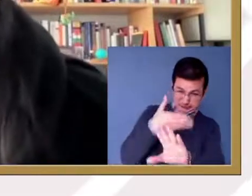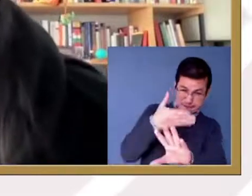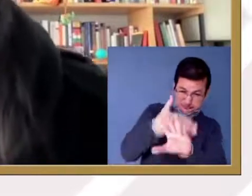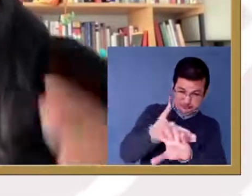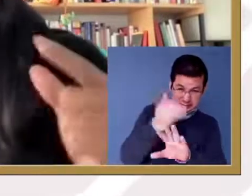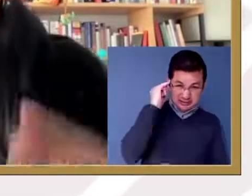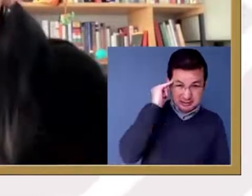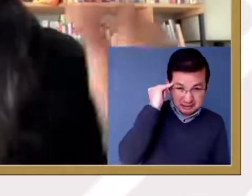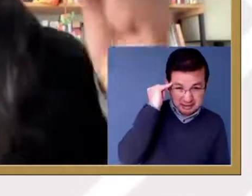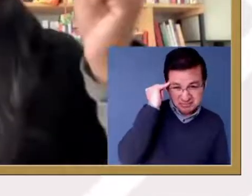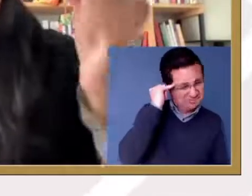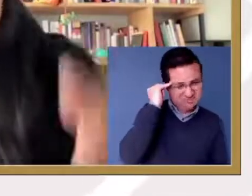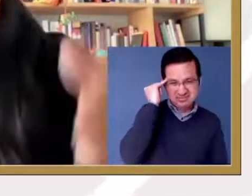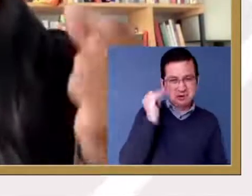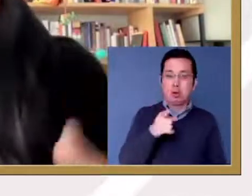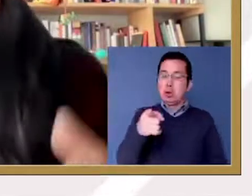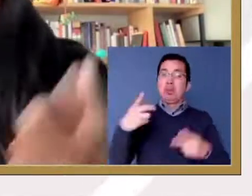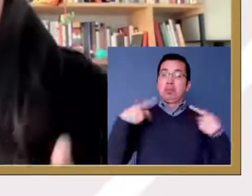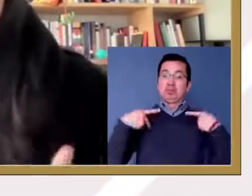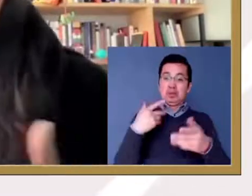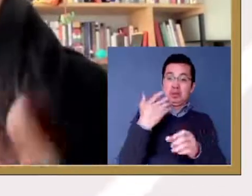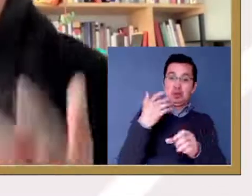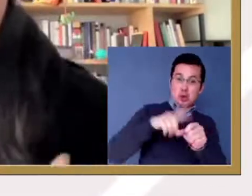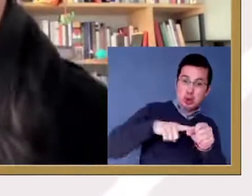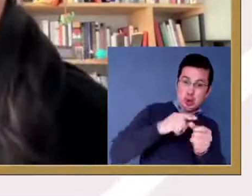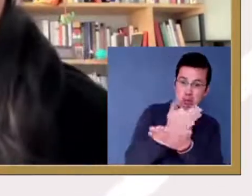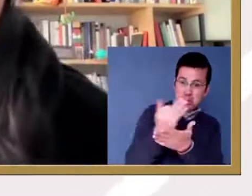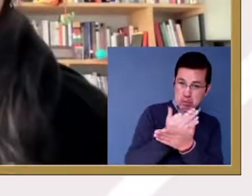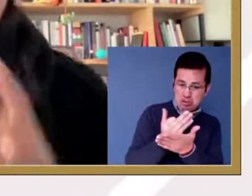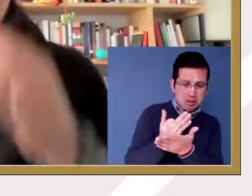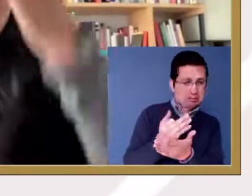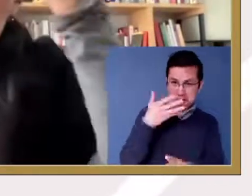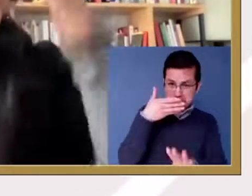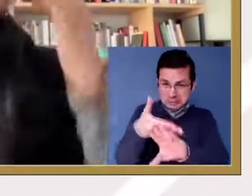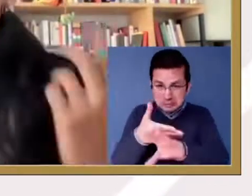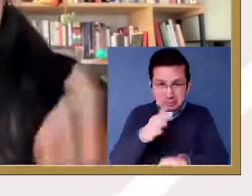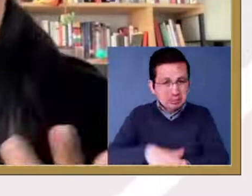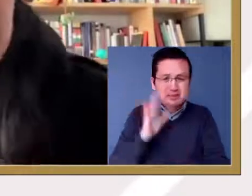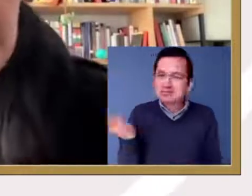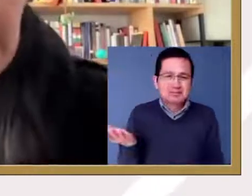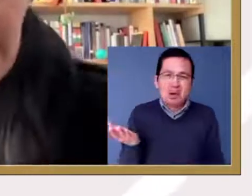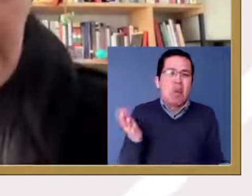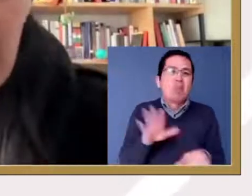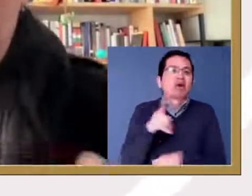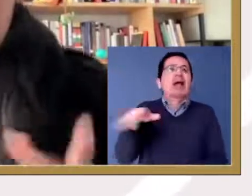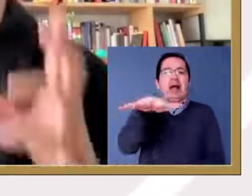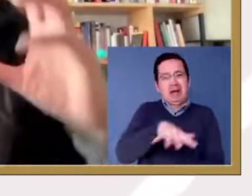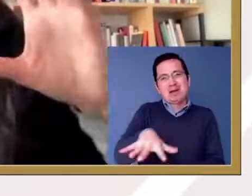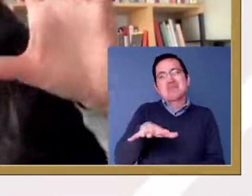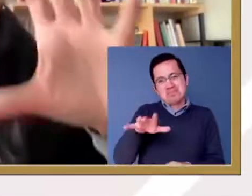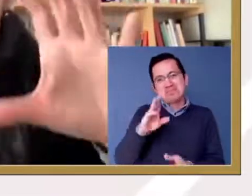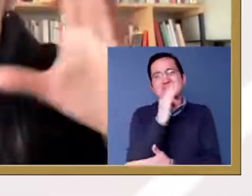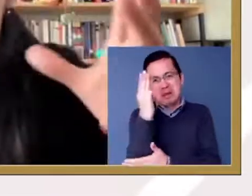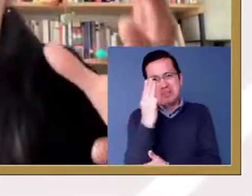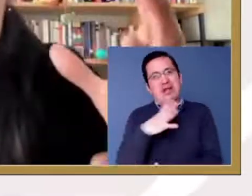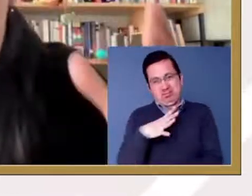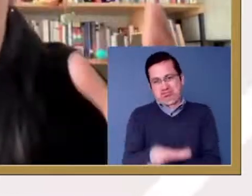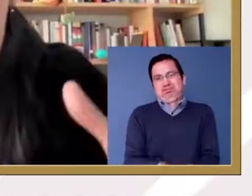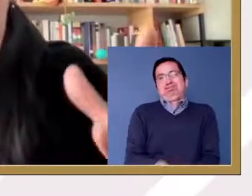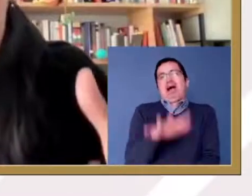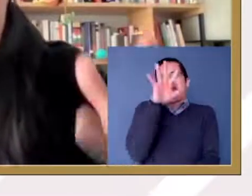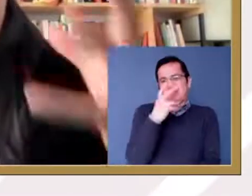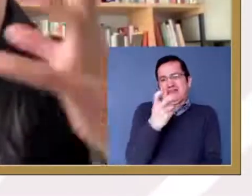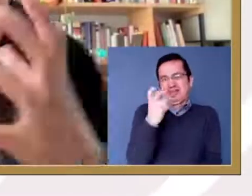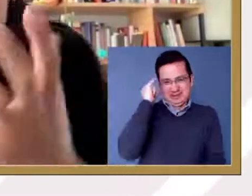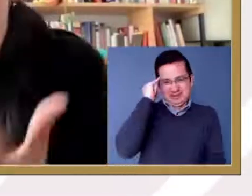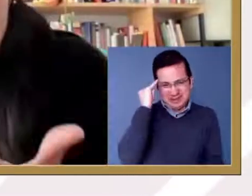personas de color de piel, porque por la distribución de la población que tienes, por el tipo de población, ¿cierto? Y en cambio, claro, ¿qué te salta gays? Ahora, si lo hiciéramos así,